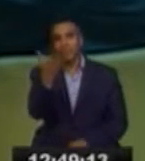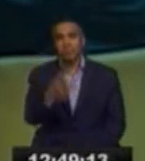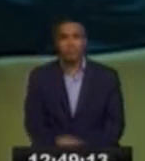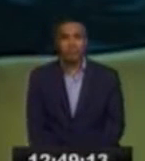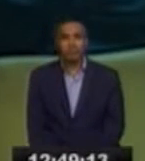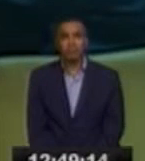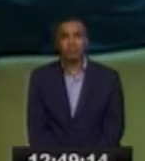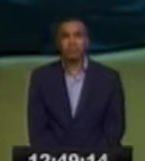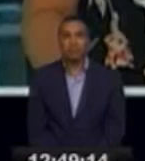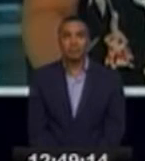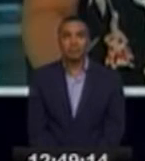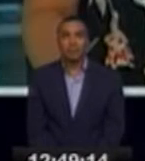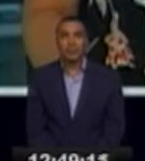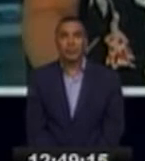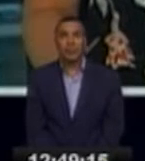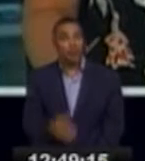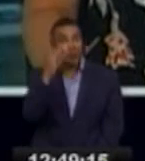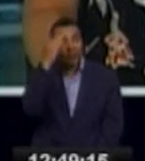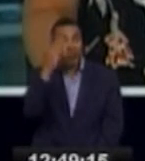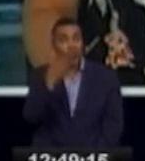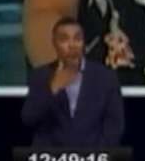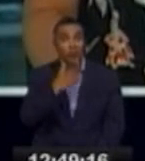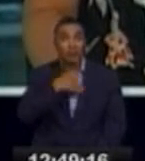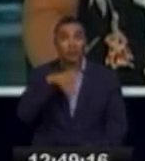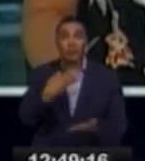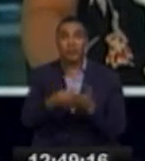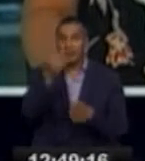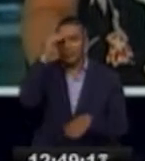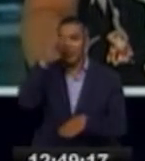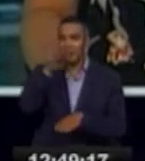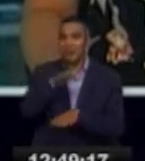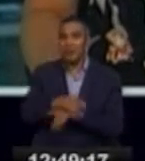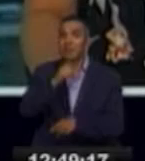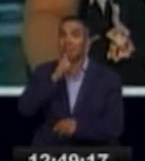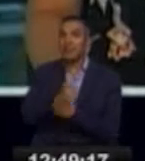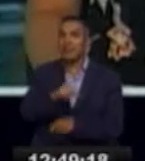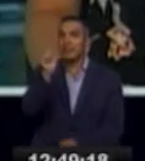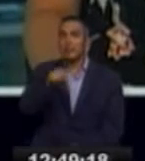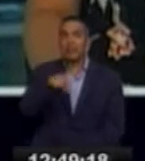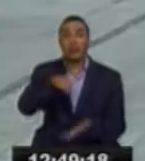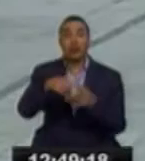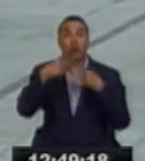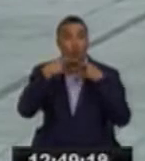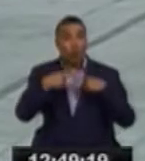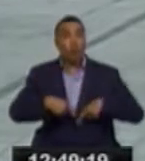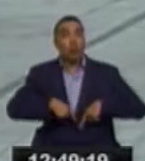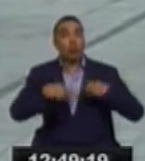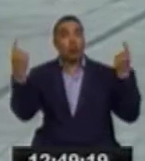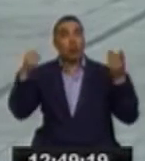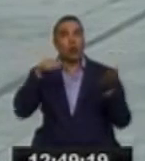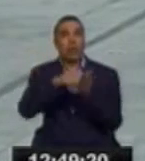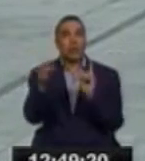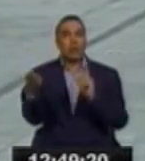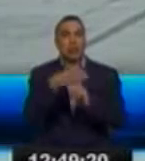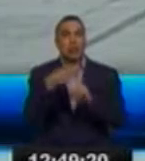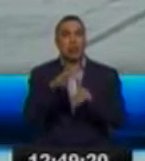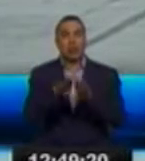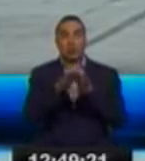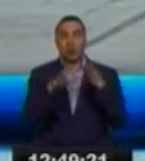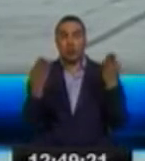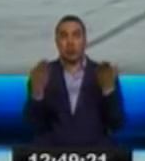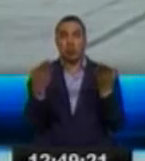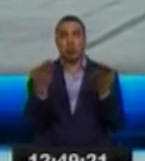escuchamos. Hola, ¿qué tal? ¿Cómo están? Muy buenas tardes. Sí, la publicación que fue difundida a través de un portal digital